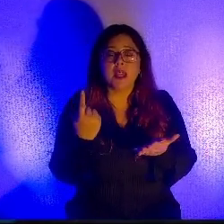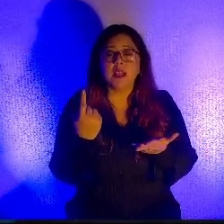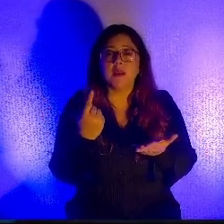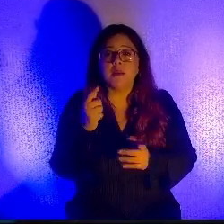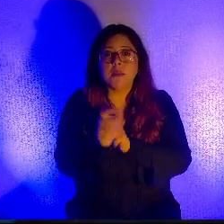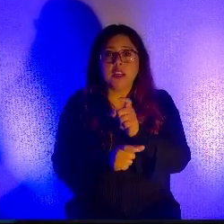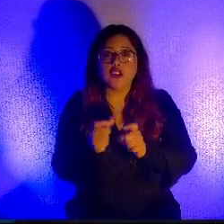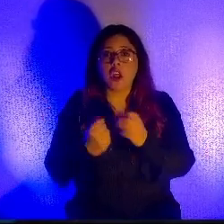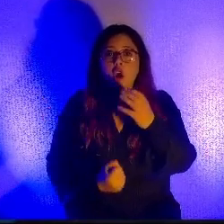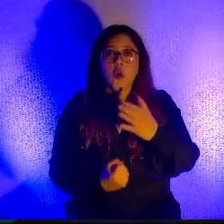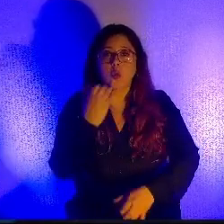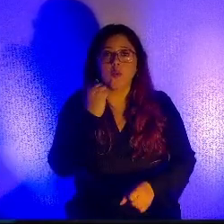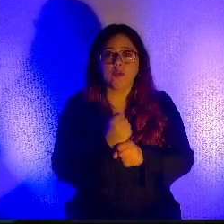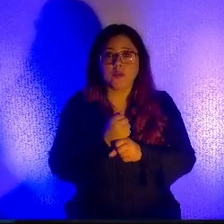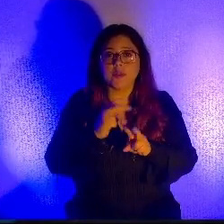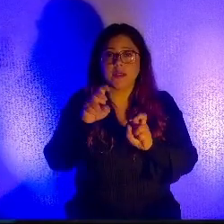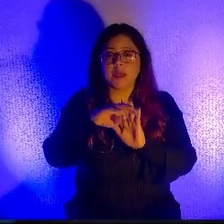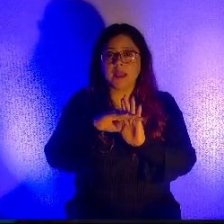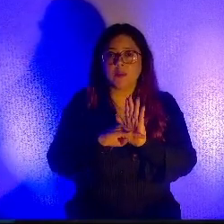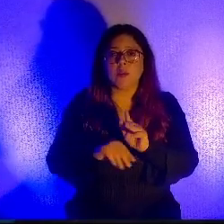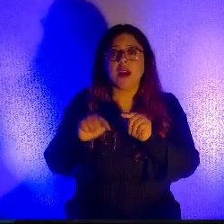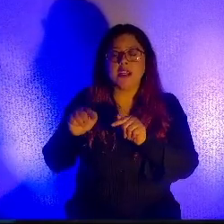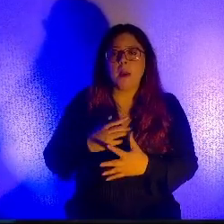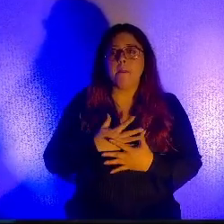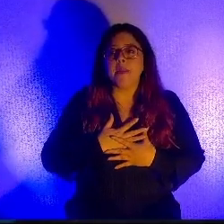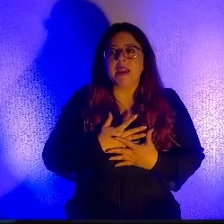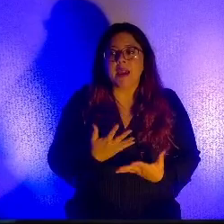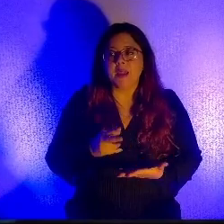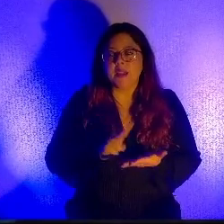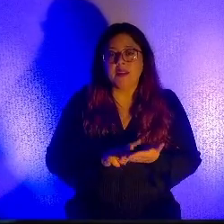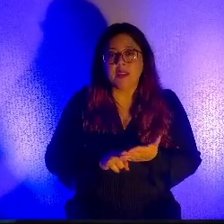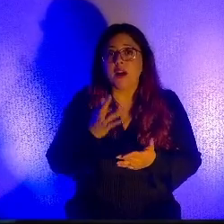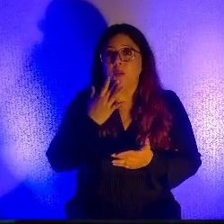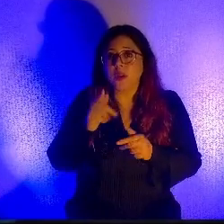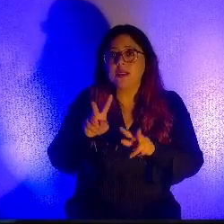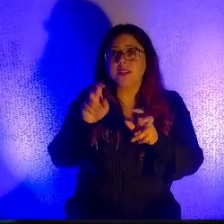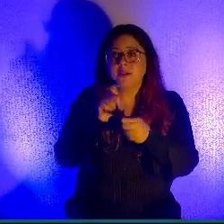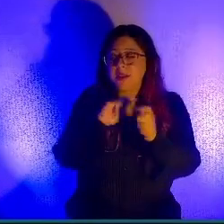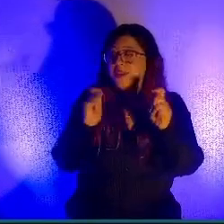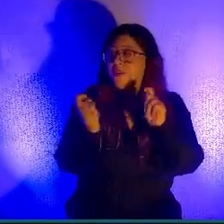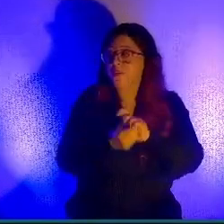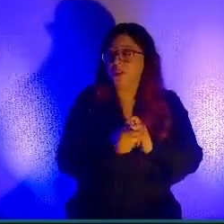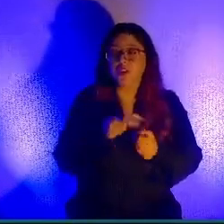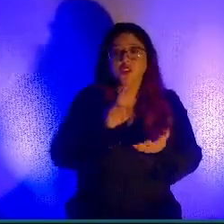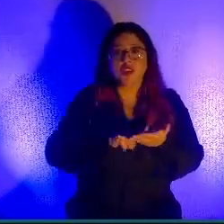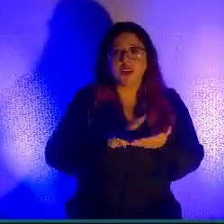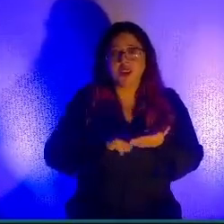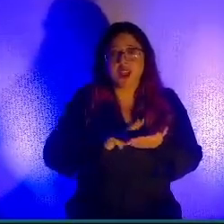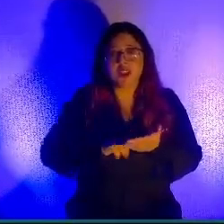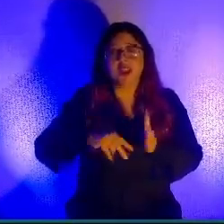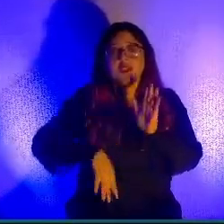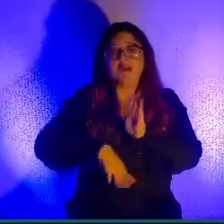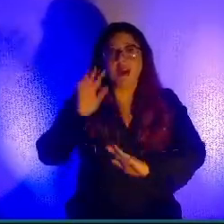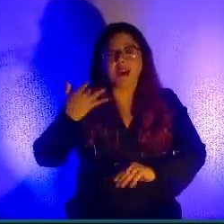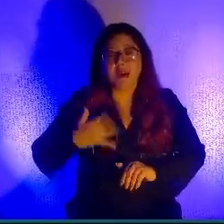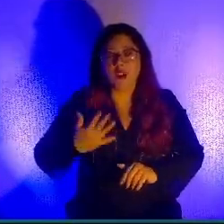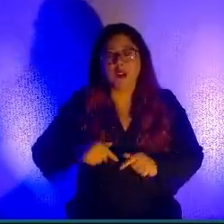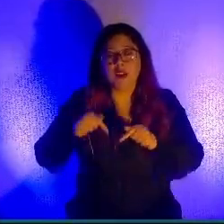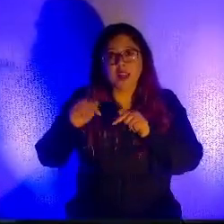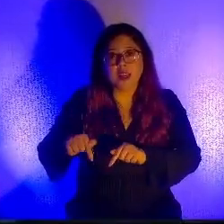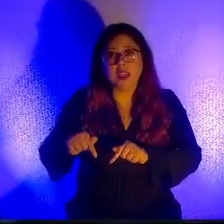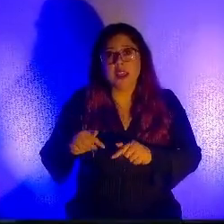Chile por cuenta del programa y eso me encanta porque eso es transformación real y lo más importante que quería decir